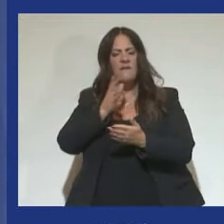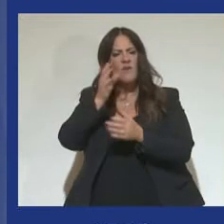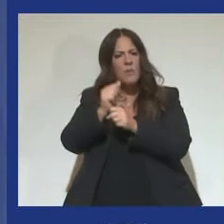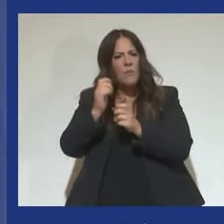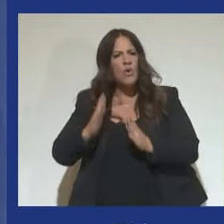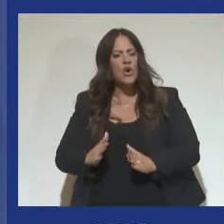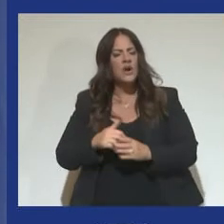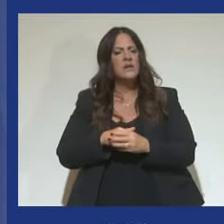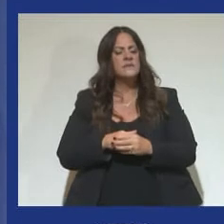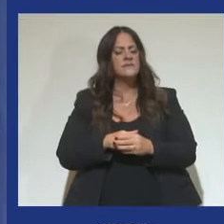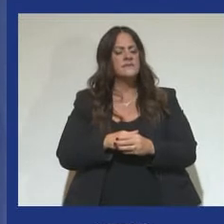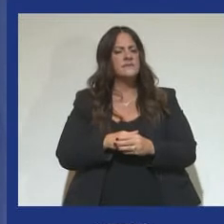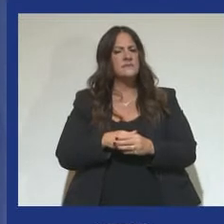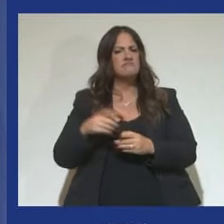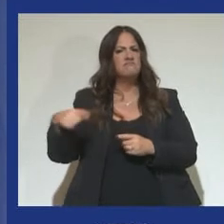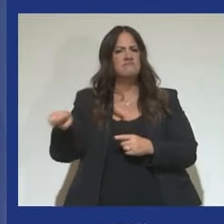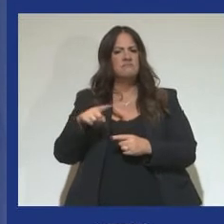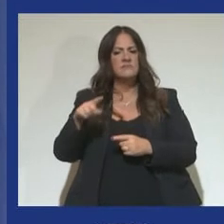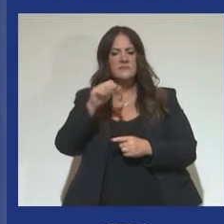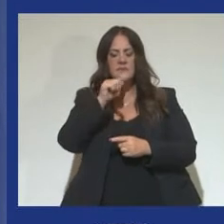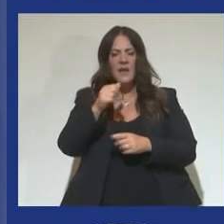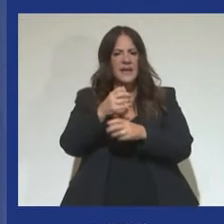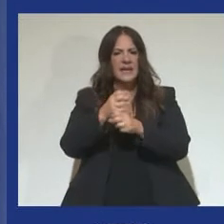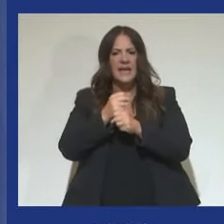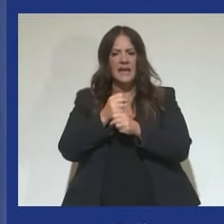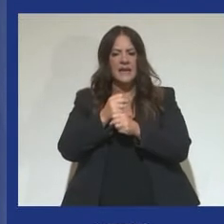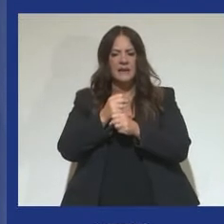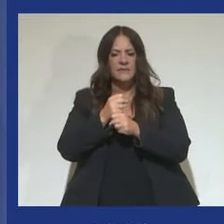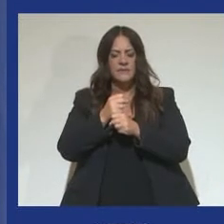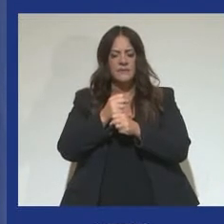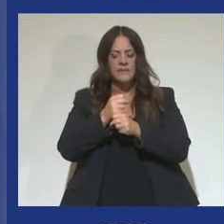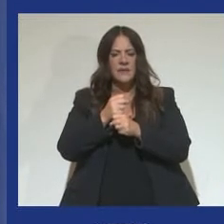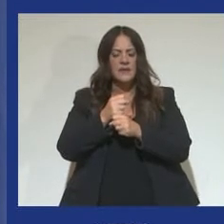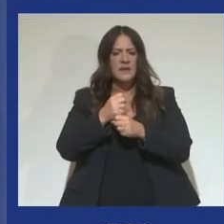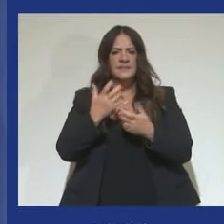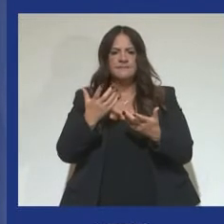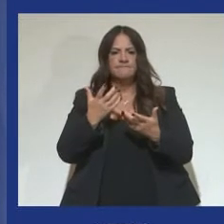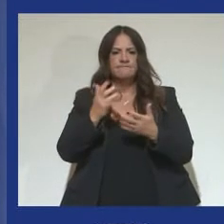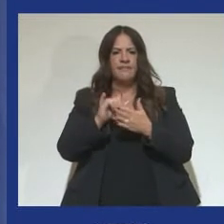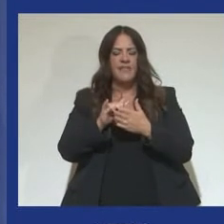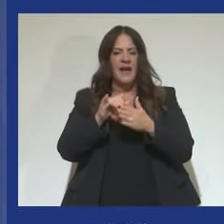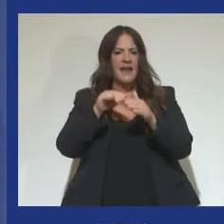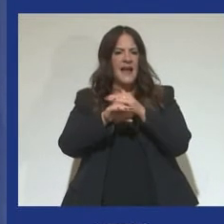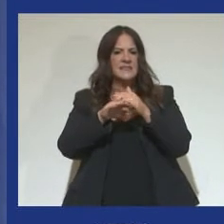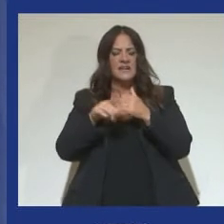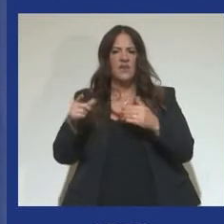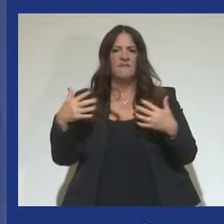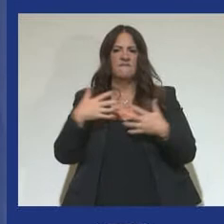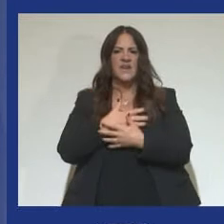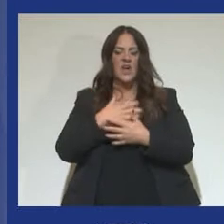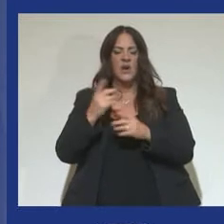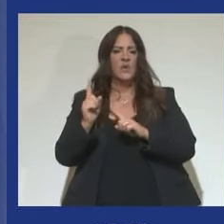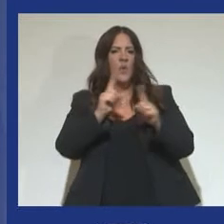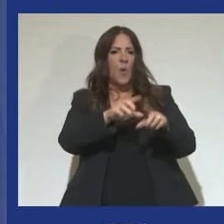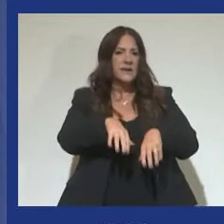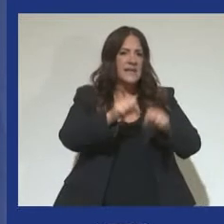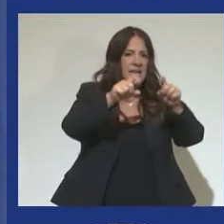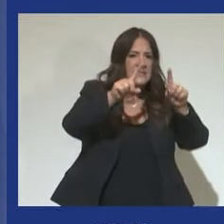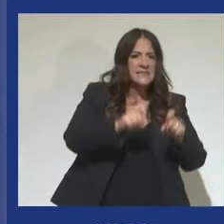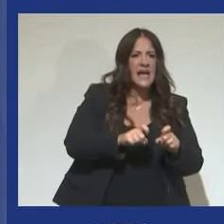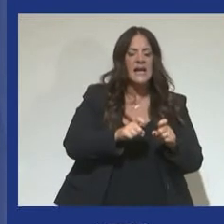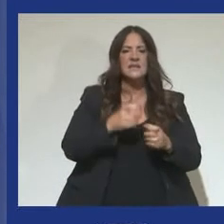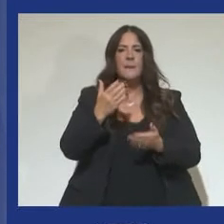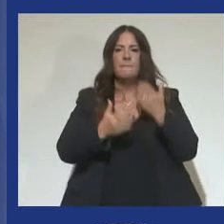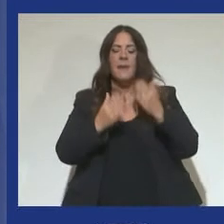cuando podemos esperar verlos porque también les falta educación muchos temen que hacer